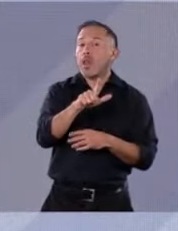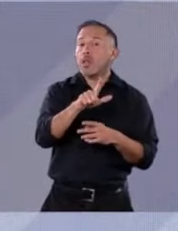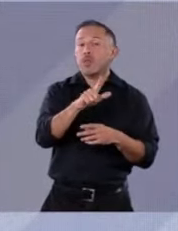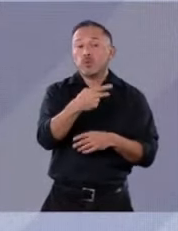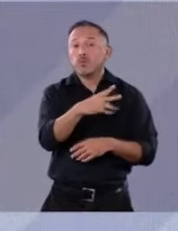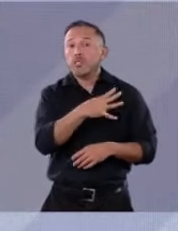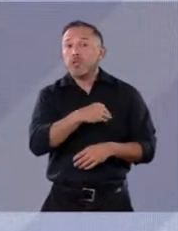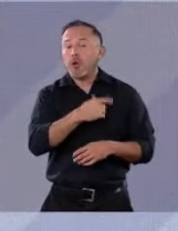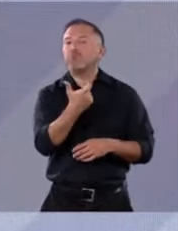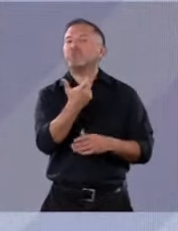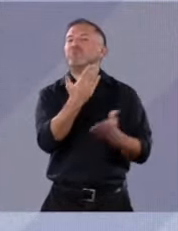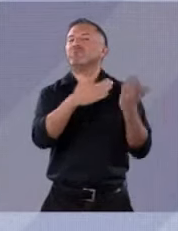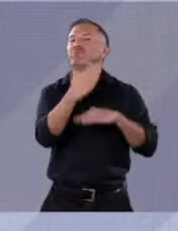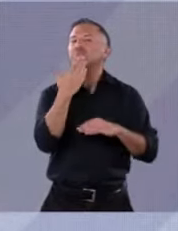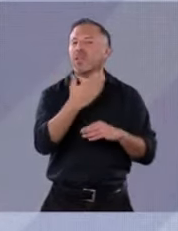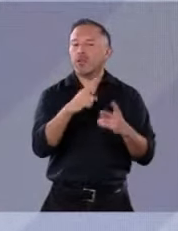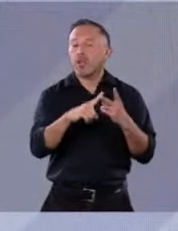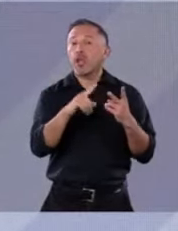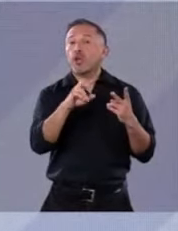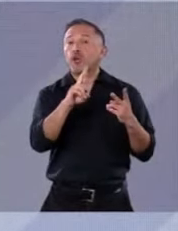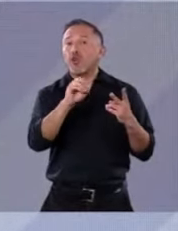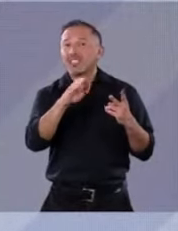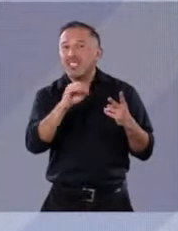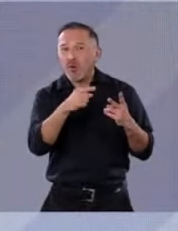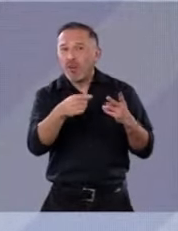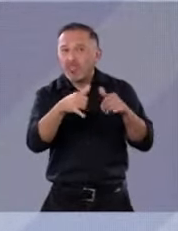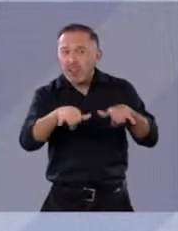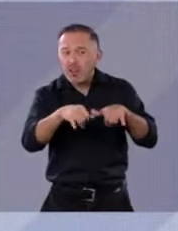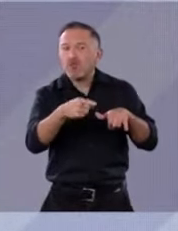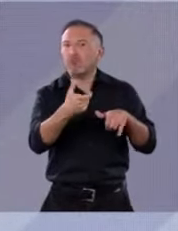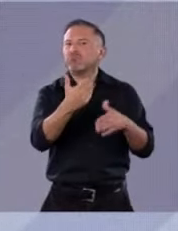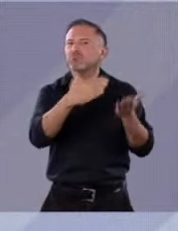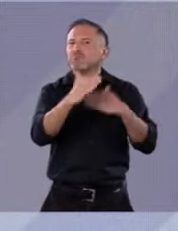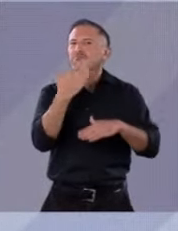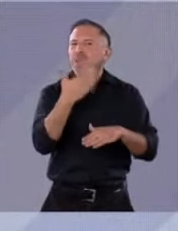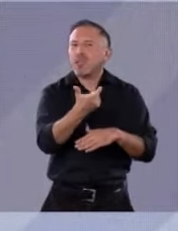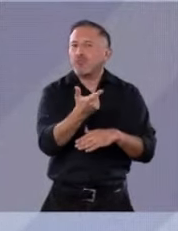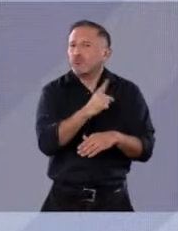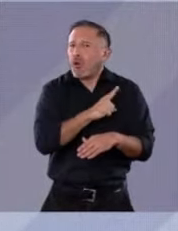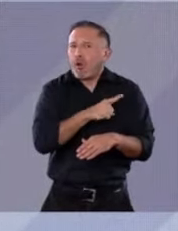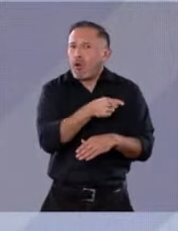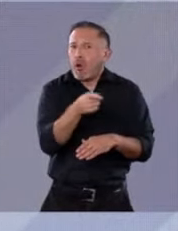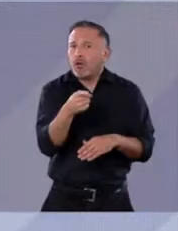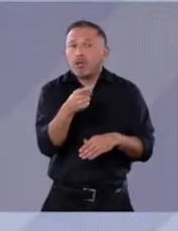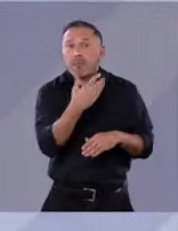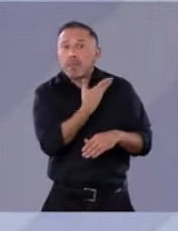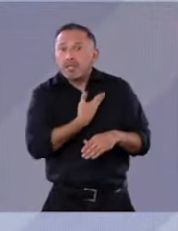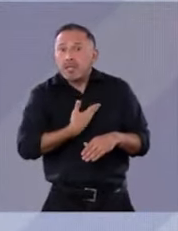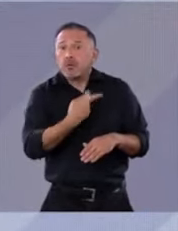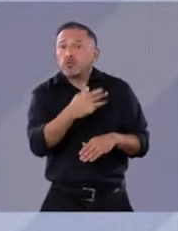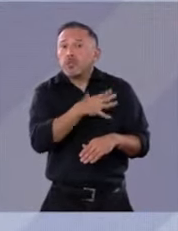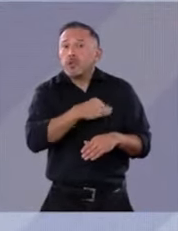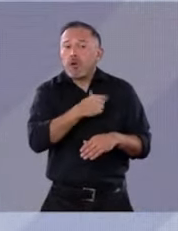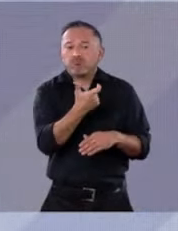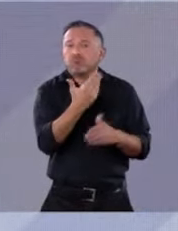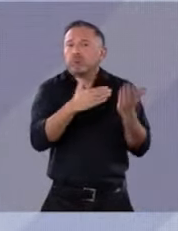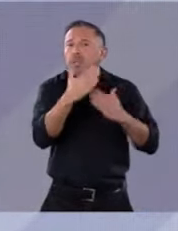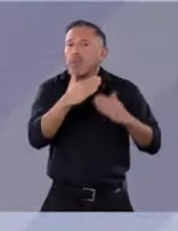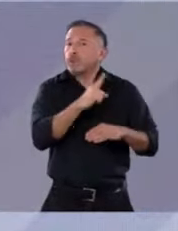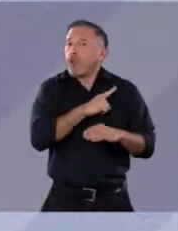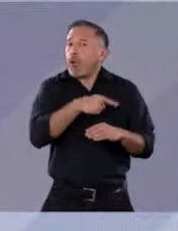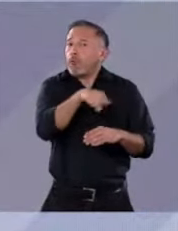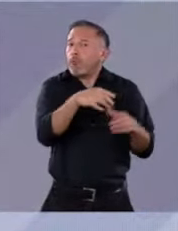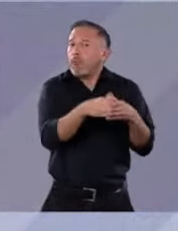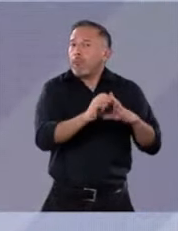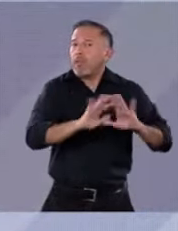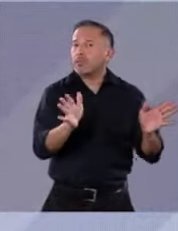su yerno, los hijos del presidente, pero eso se acabó. En mi gobierno vamos a mejorar los